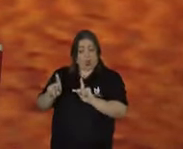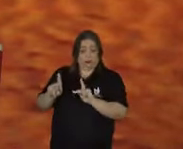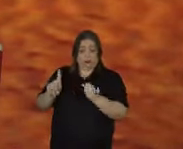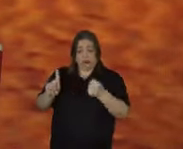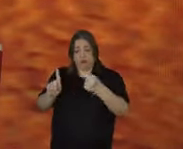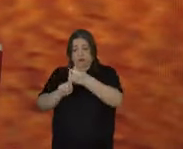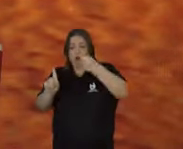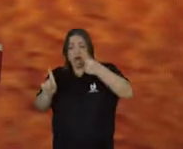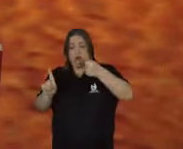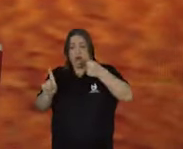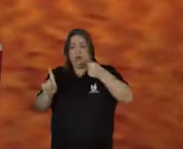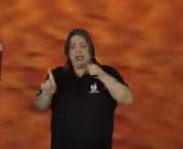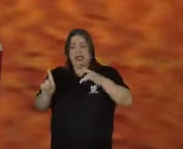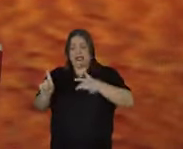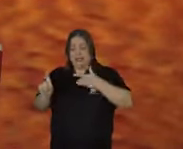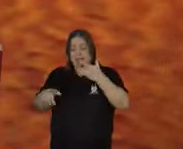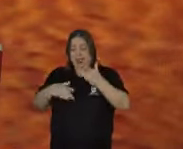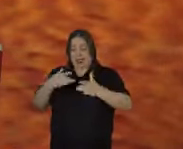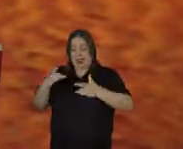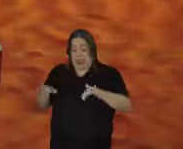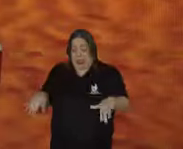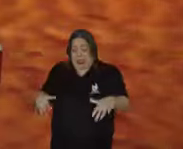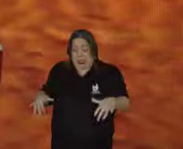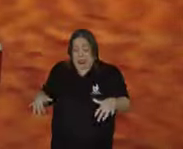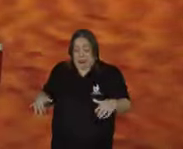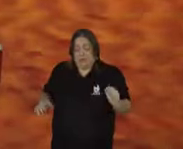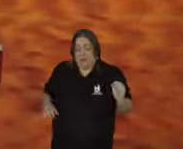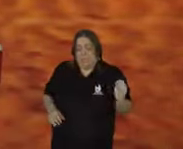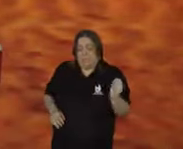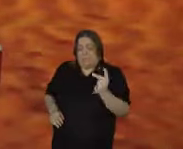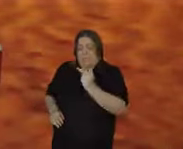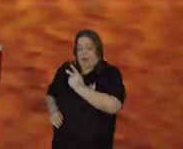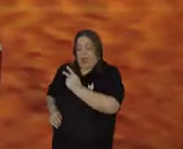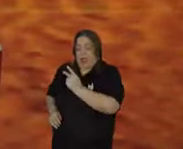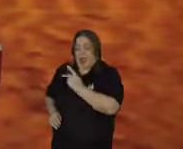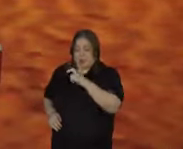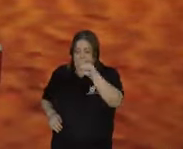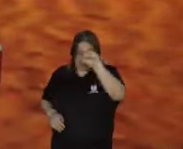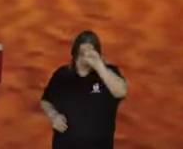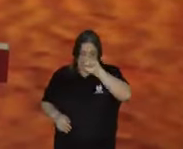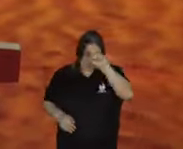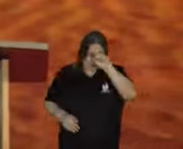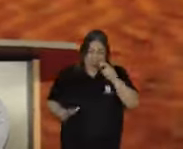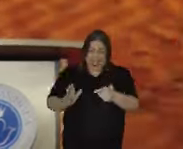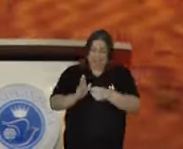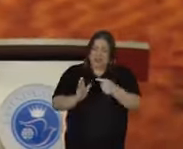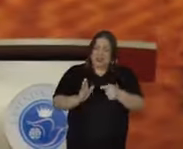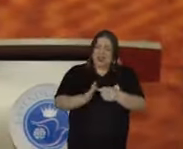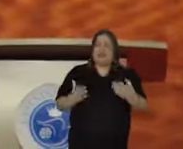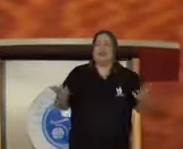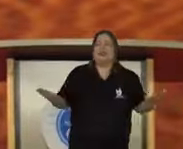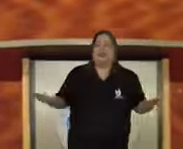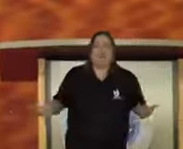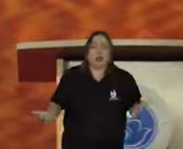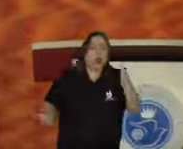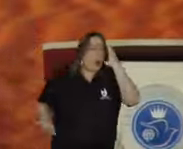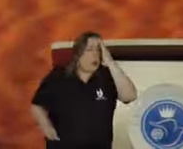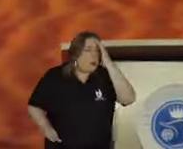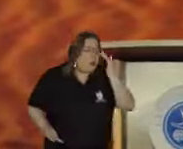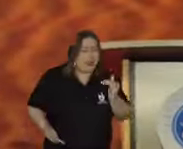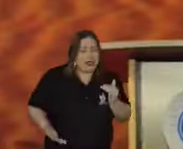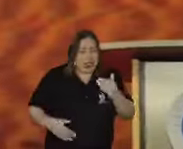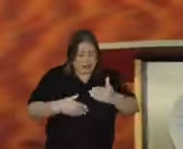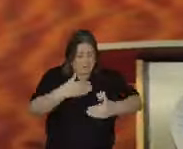van a acobardar y regresar a Egipto. Y muchas veces nosotros nos preguntamos y decimos, Señor, ¿por qué se está tardando tanto este